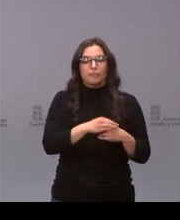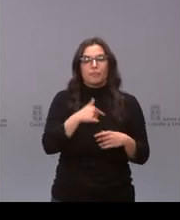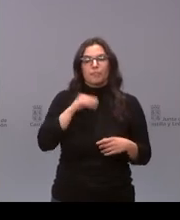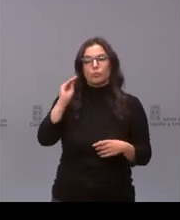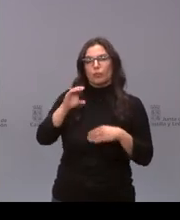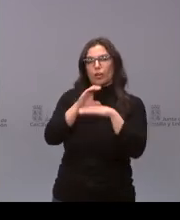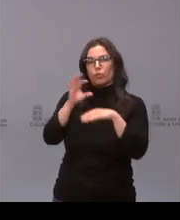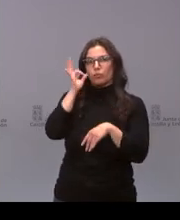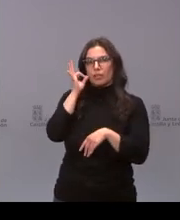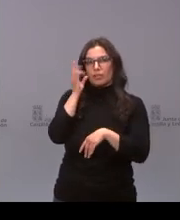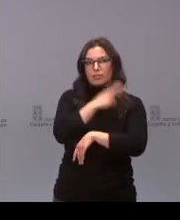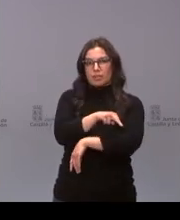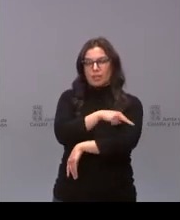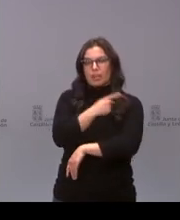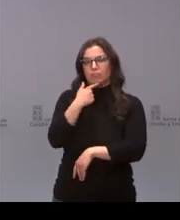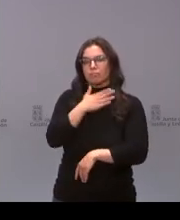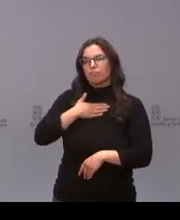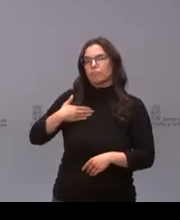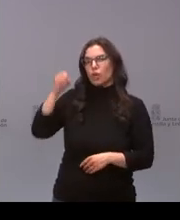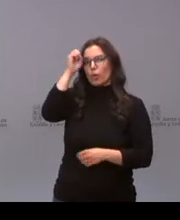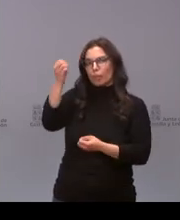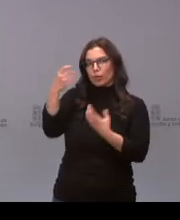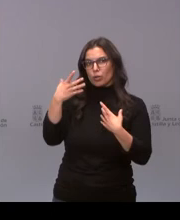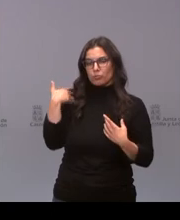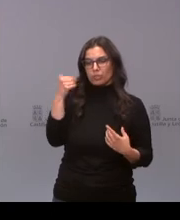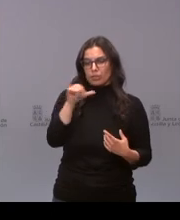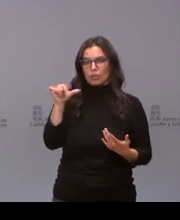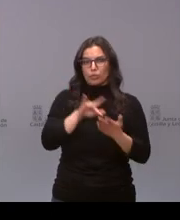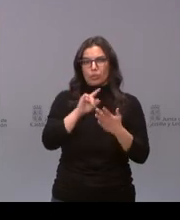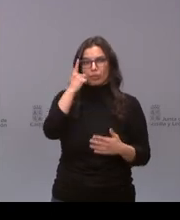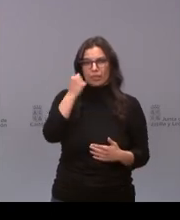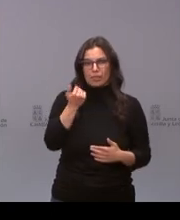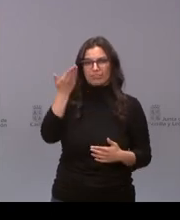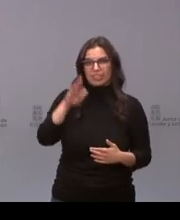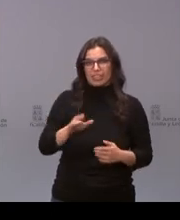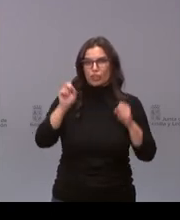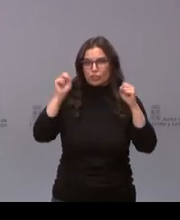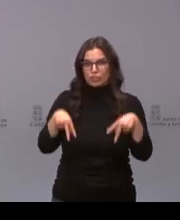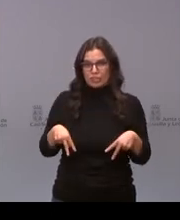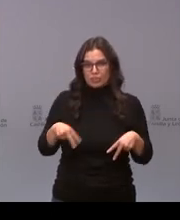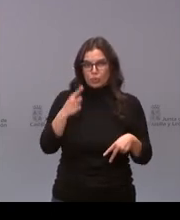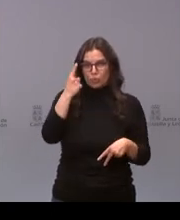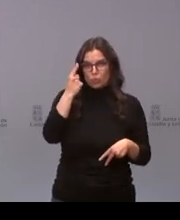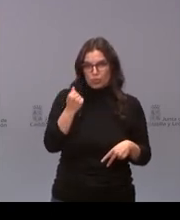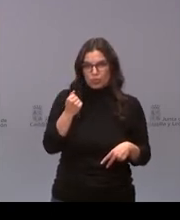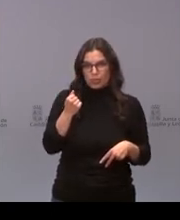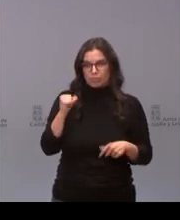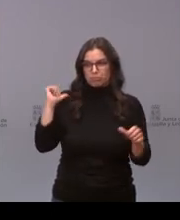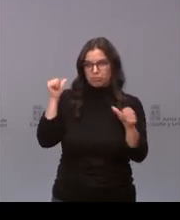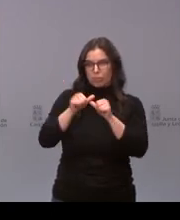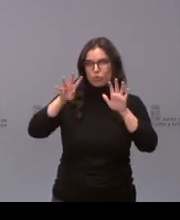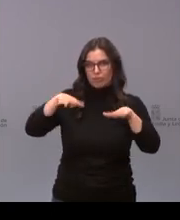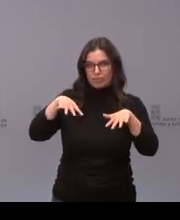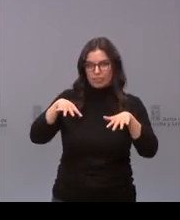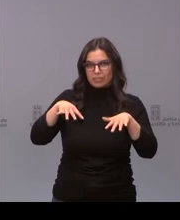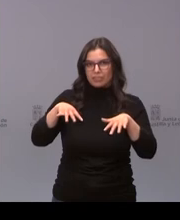Casado le quería pedir una valoración. Esta semana hemos tenido el primer día sin fallecidos en la comunidad en 9 meses. Supongo que la valoración